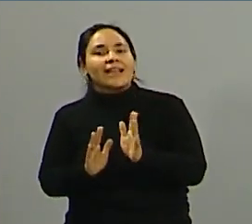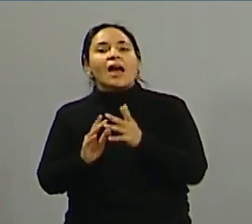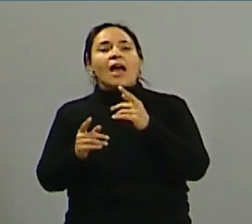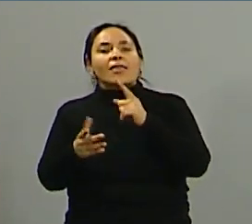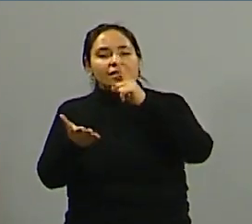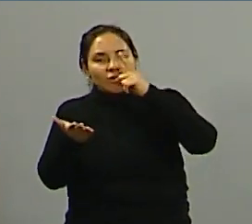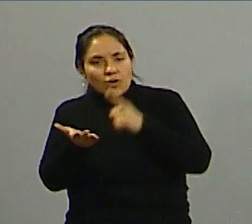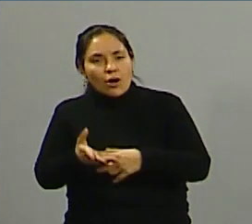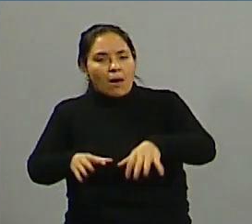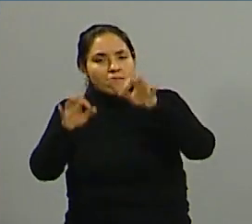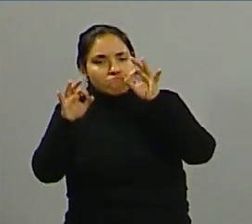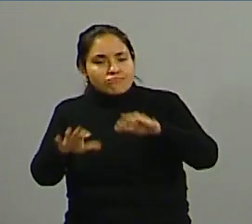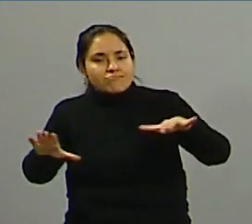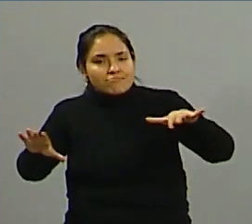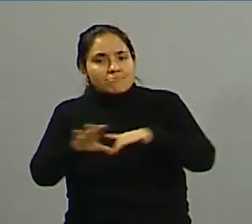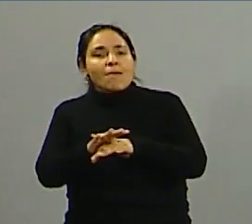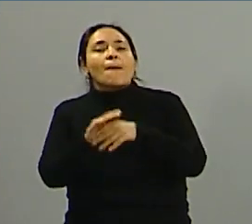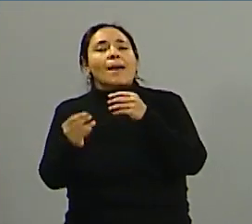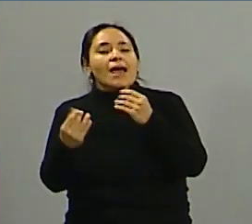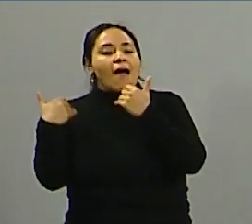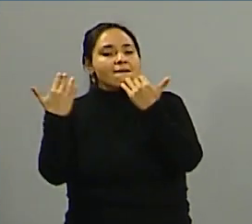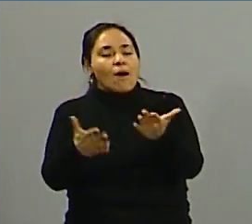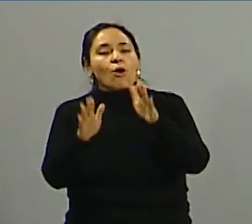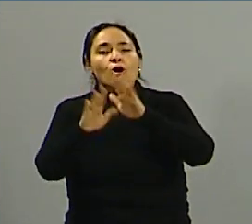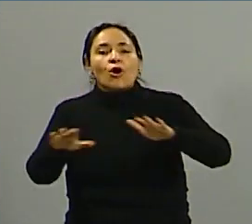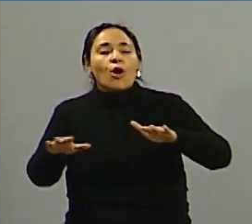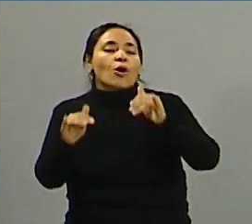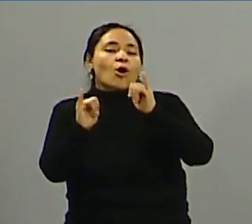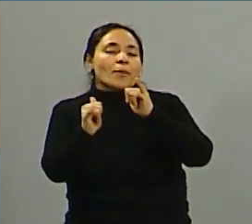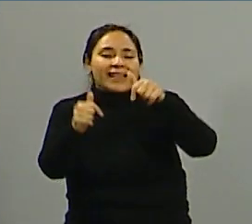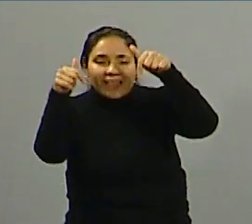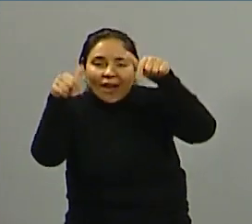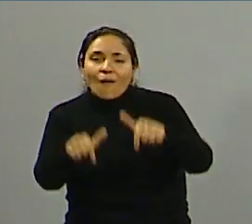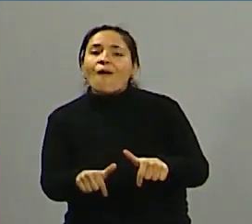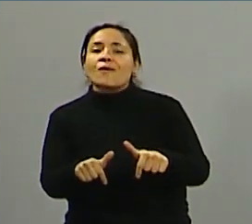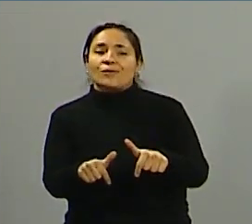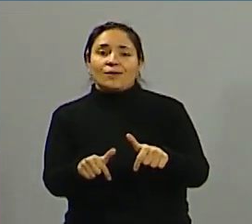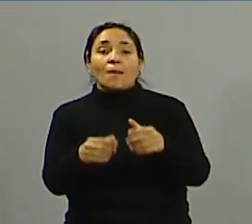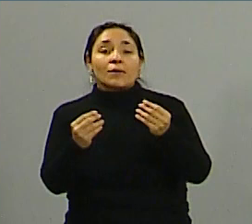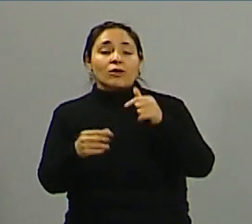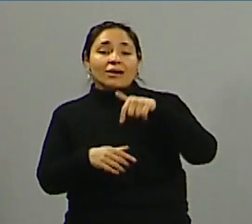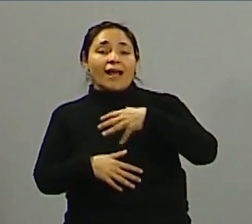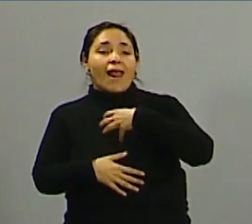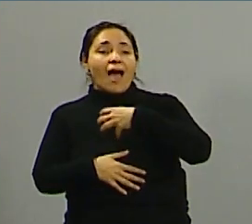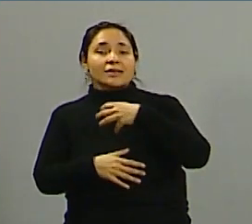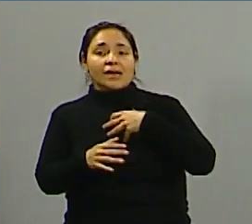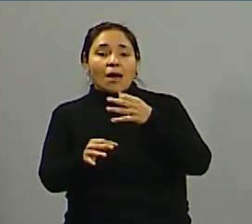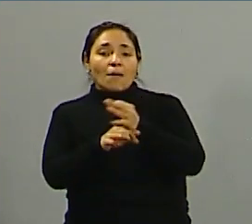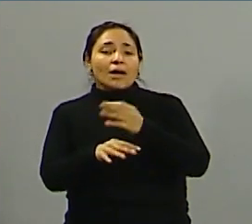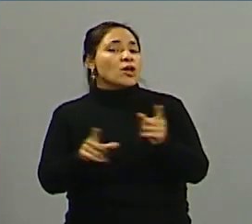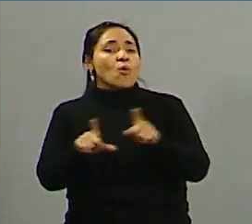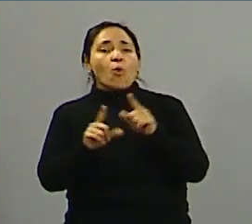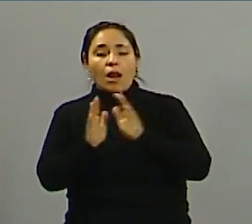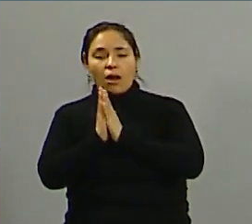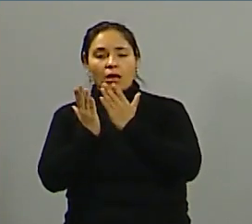que realmente se ocupen de los chicos de hoy. Porque ya te digo, hoy seguimos en muchos lados dando clases, impartiendo